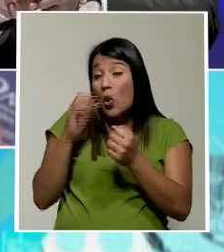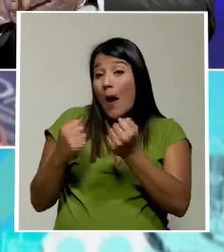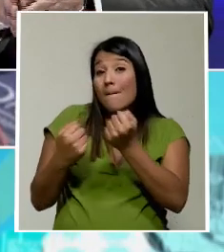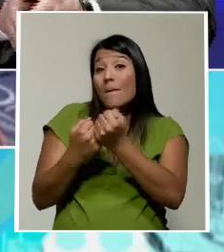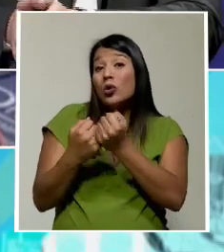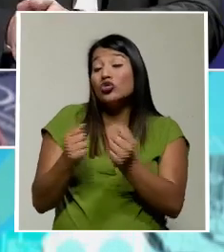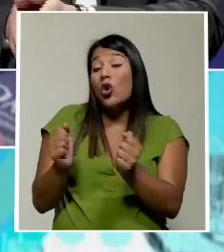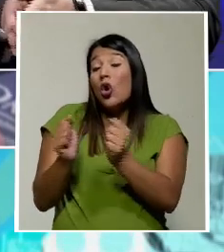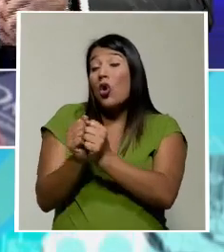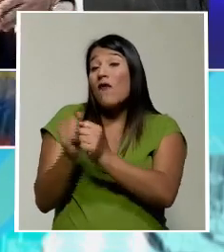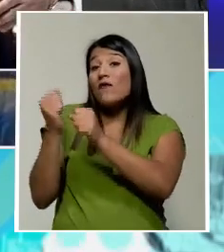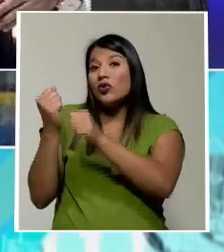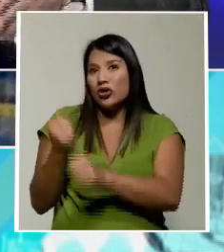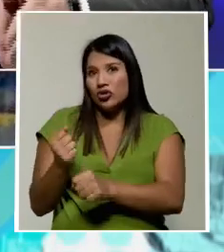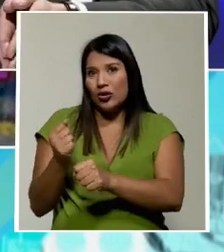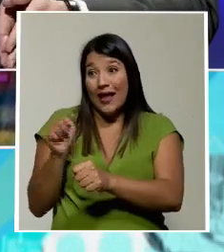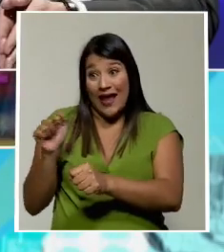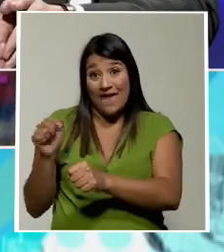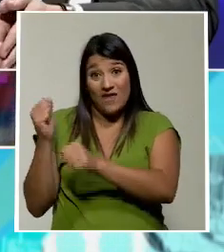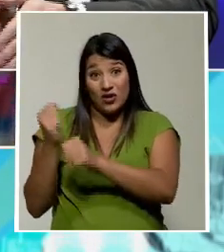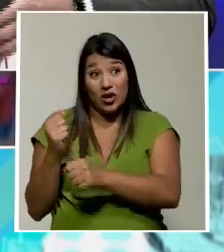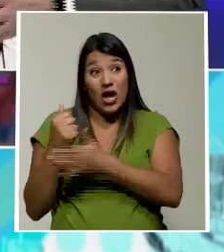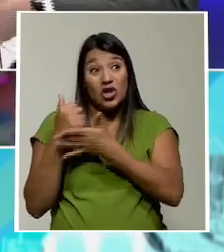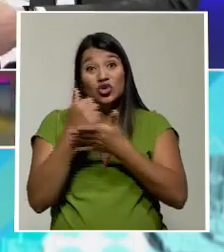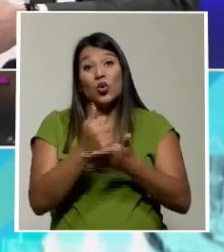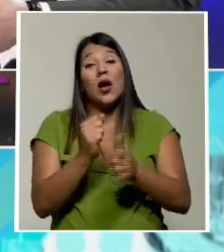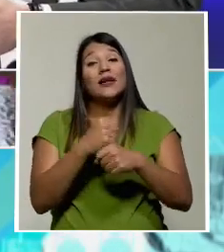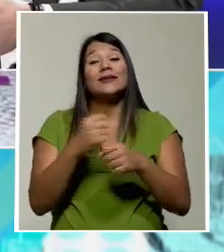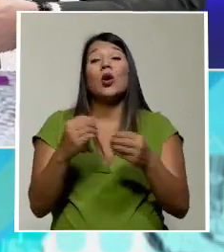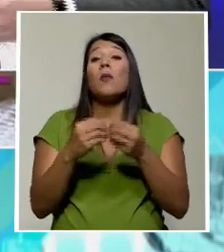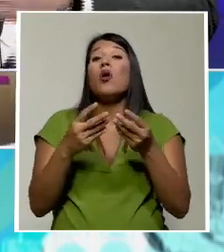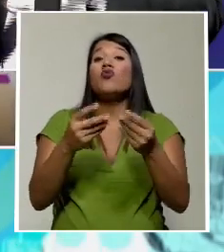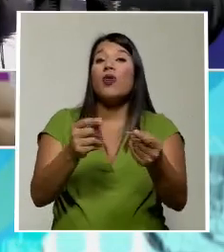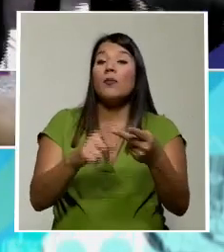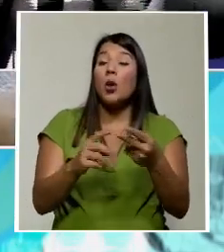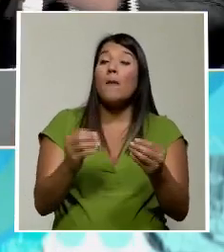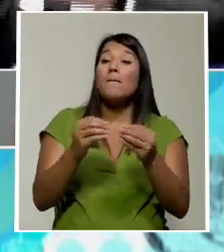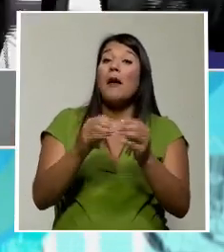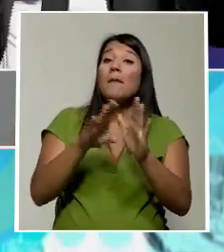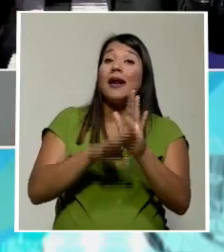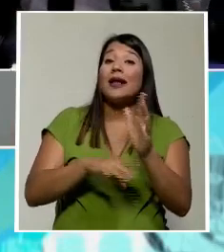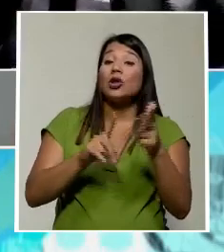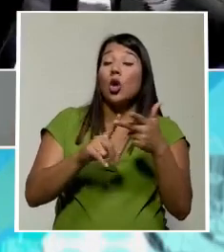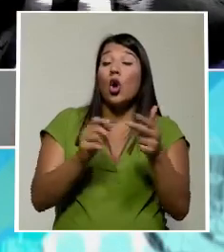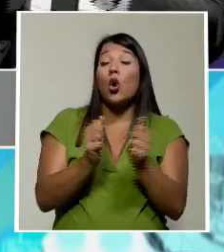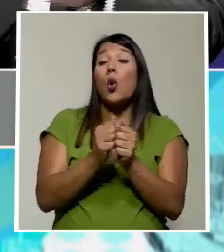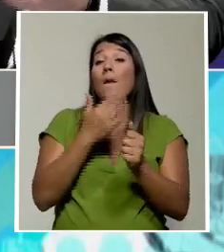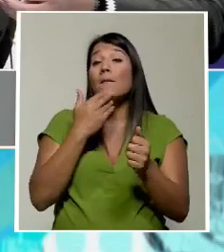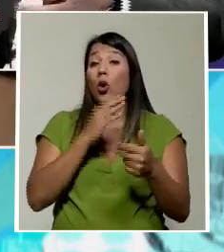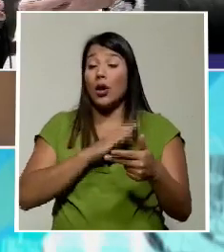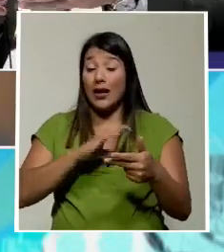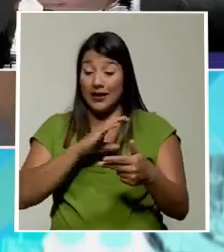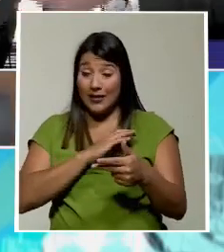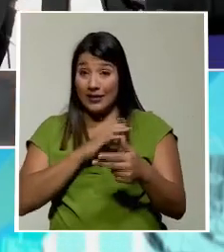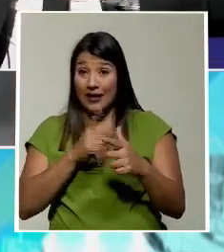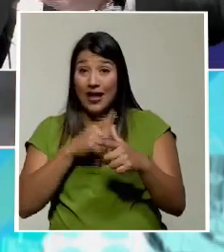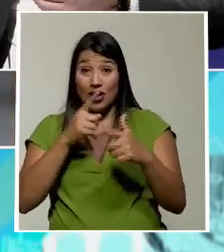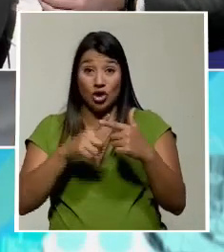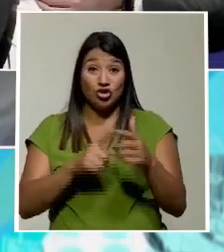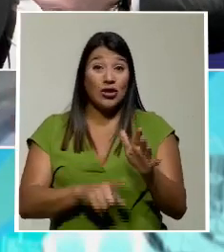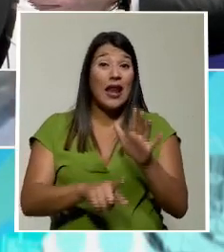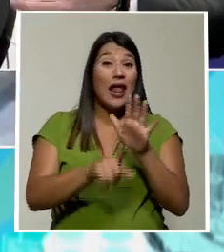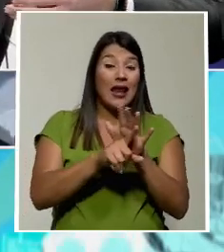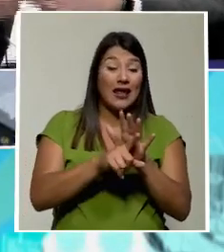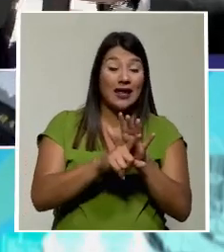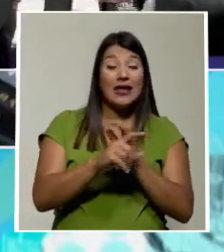hacerlo más rápido, más barato y con mayor calidad. Entonces hace sentido, desde su marco normativo hasta las razones por